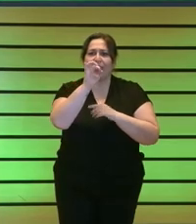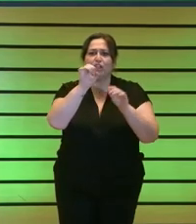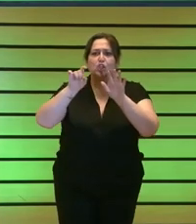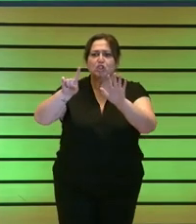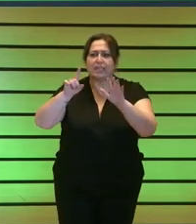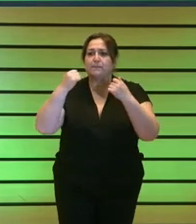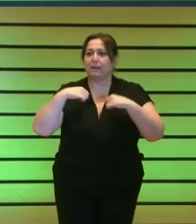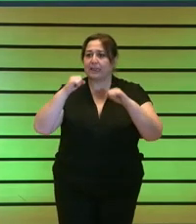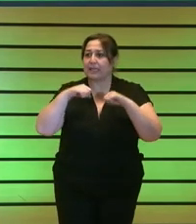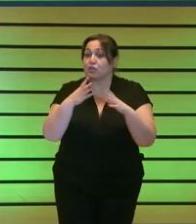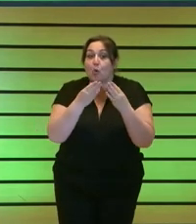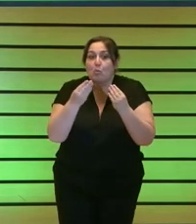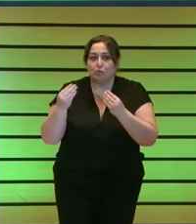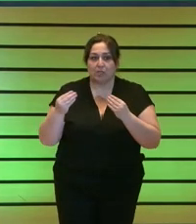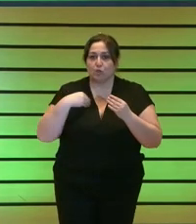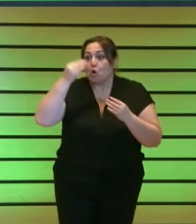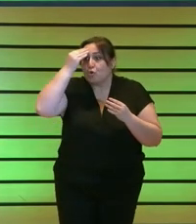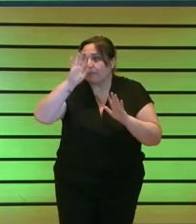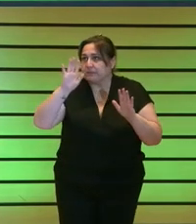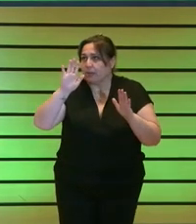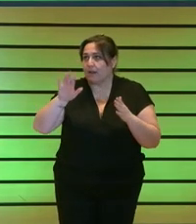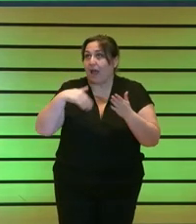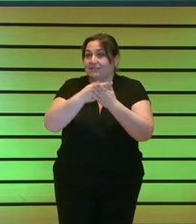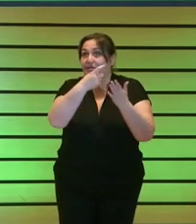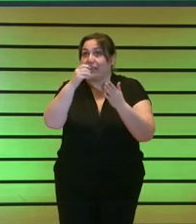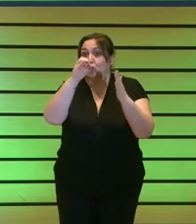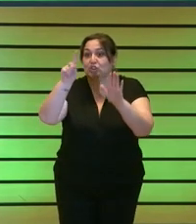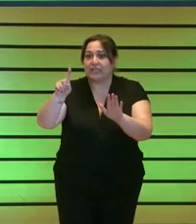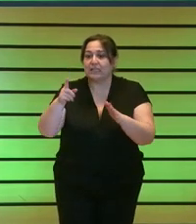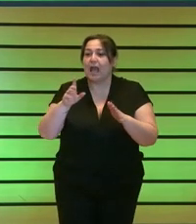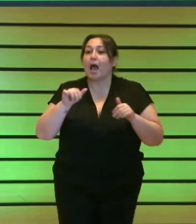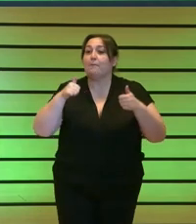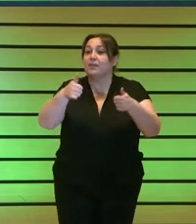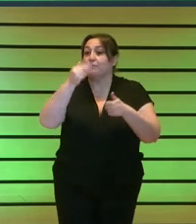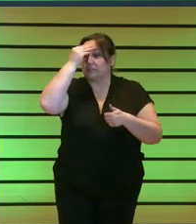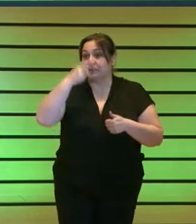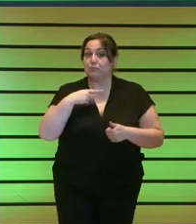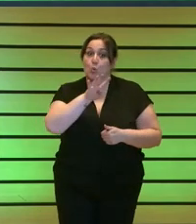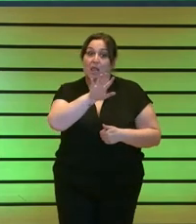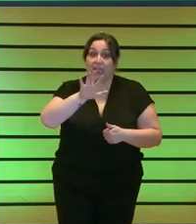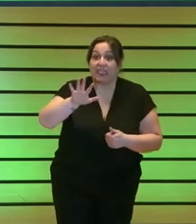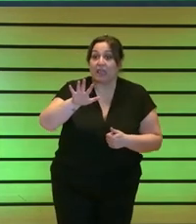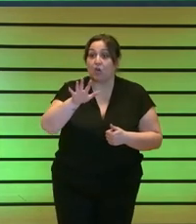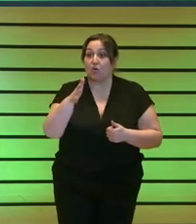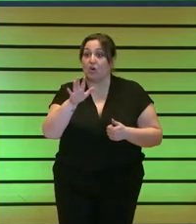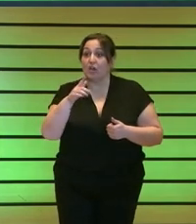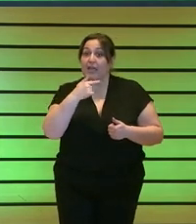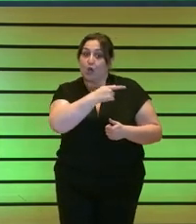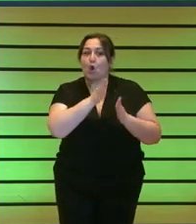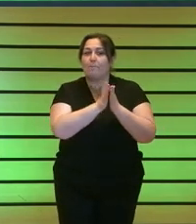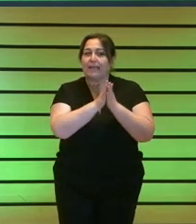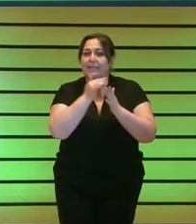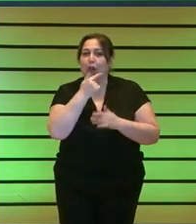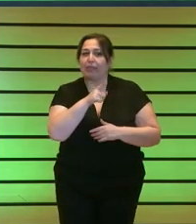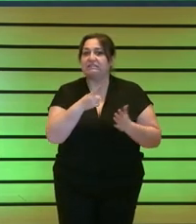muchísimas no pensábamos que íbamos a llegar ese número al principio contábamos con 45 Enrique decía 60